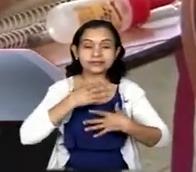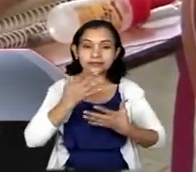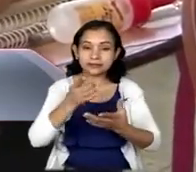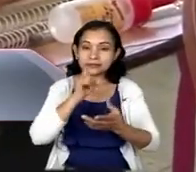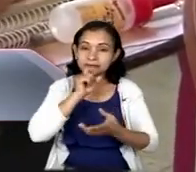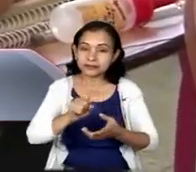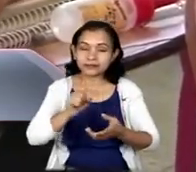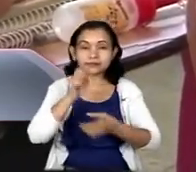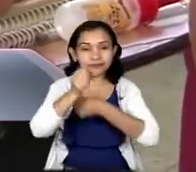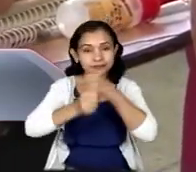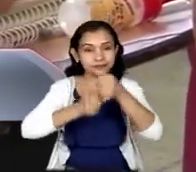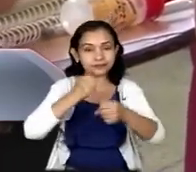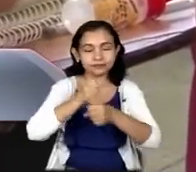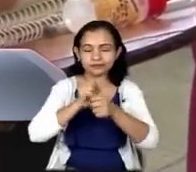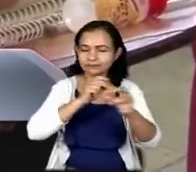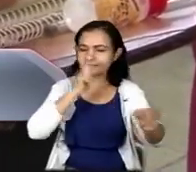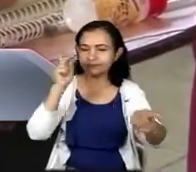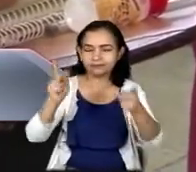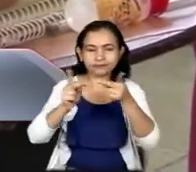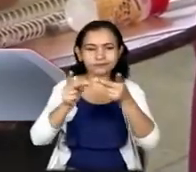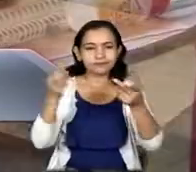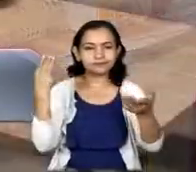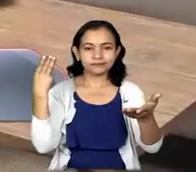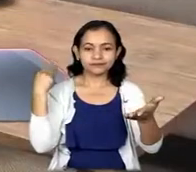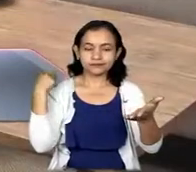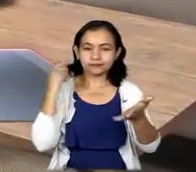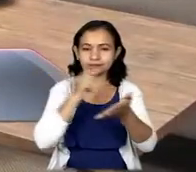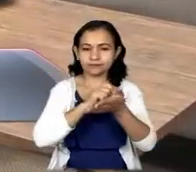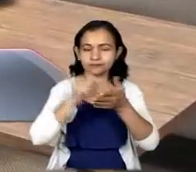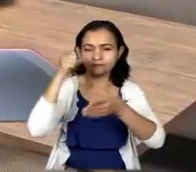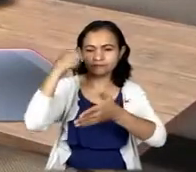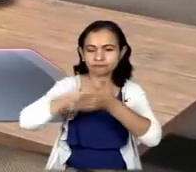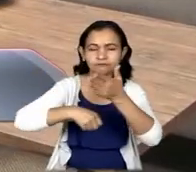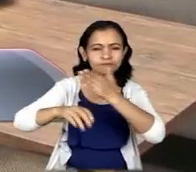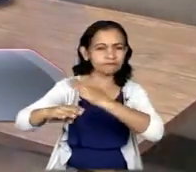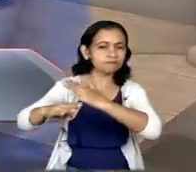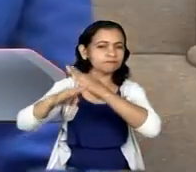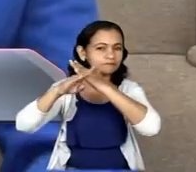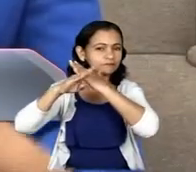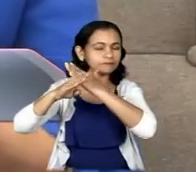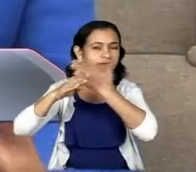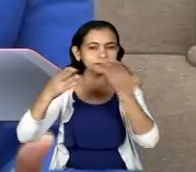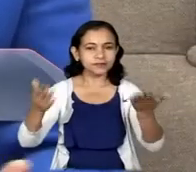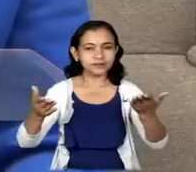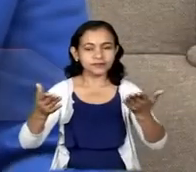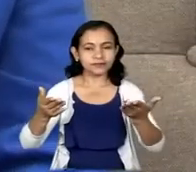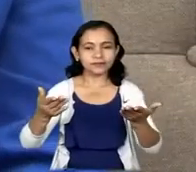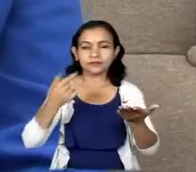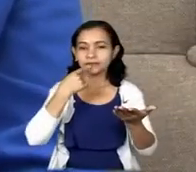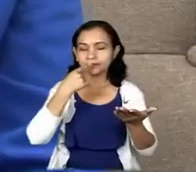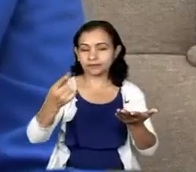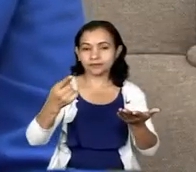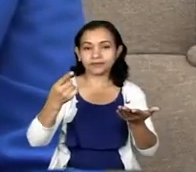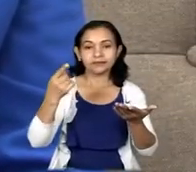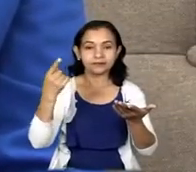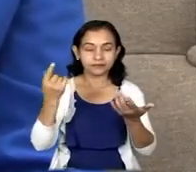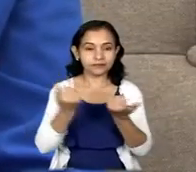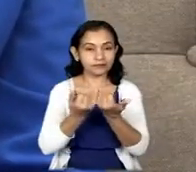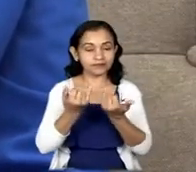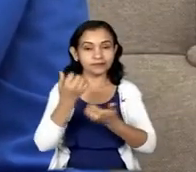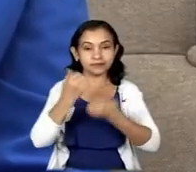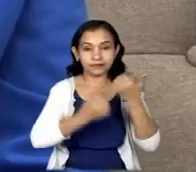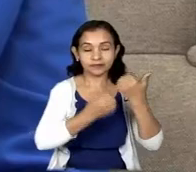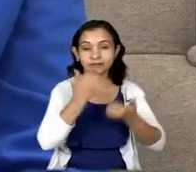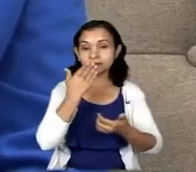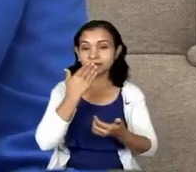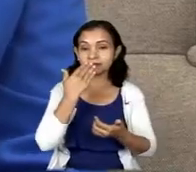en esos años habían excelentes maestros luchando contra la corriente, luchando contra lo que le imponía el sistema, pero que